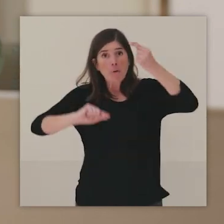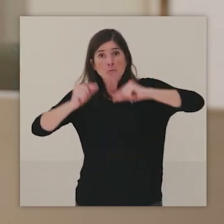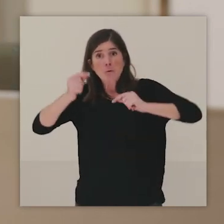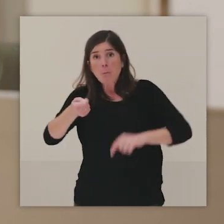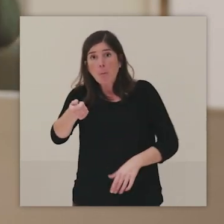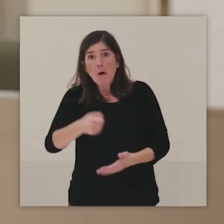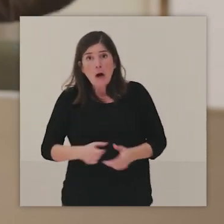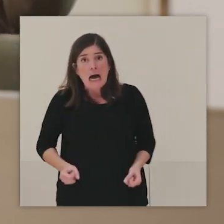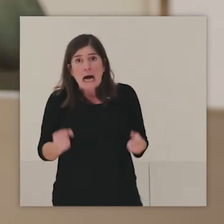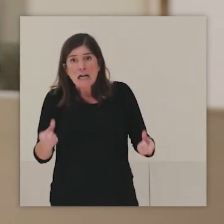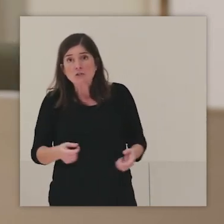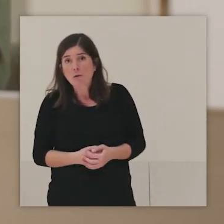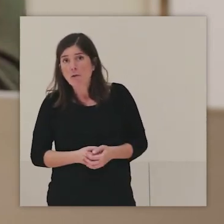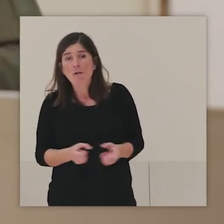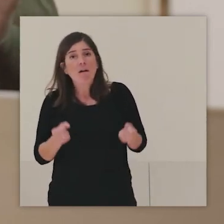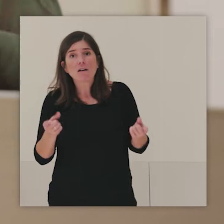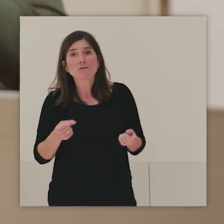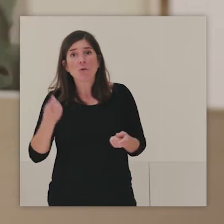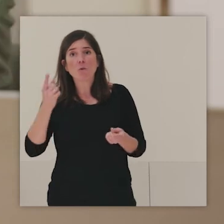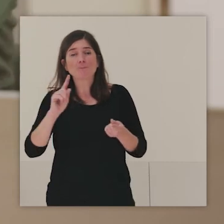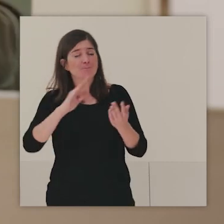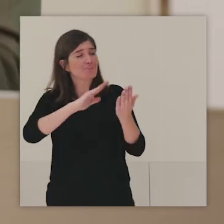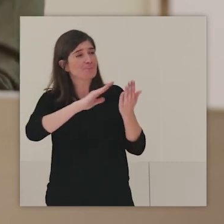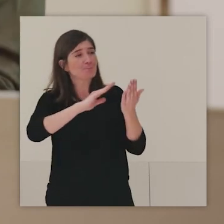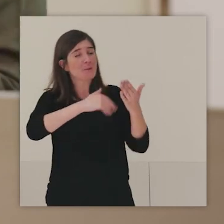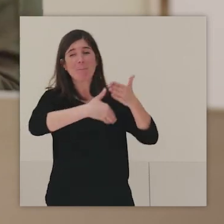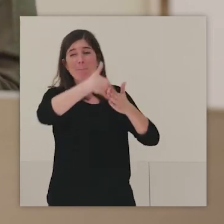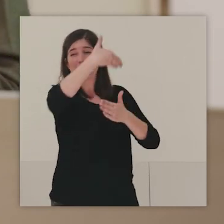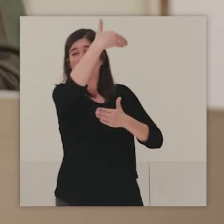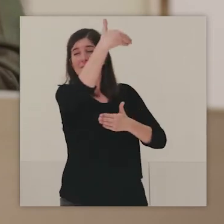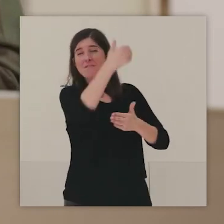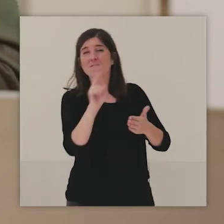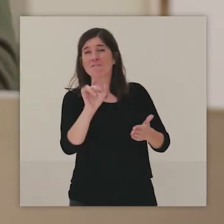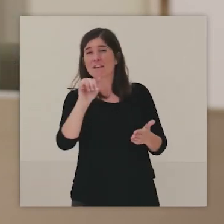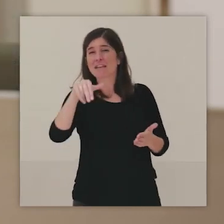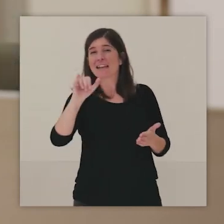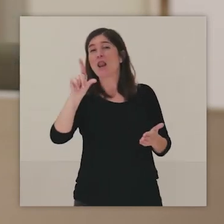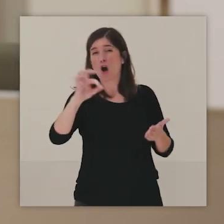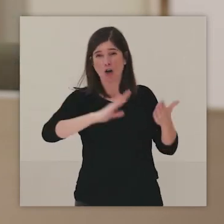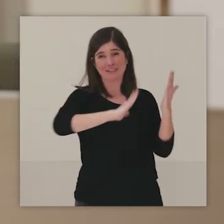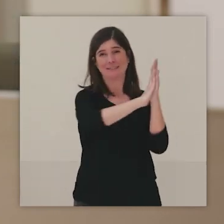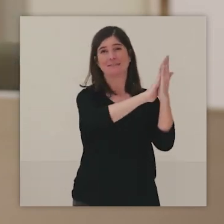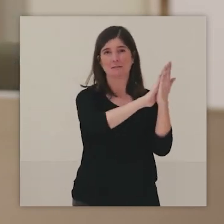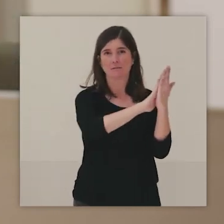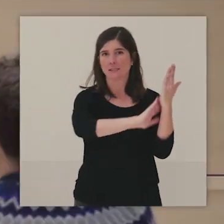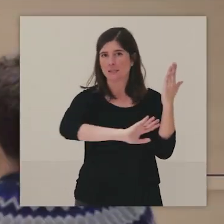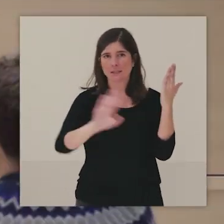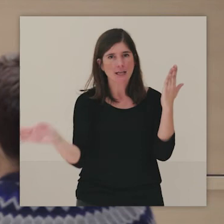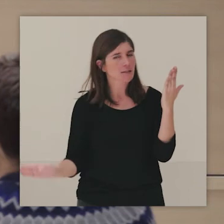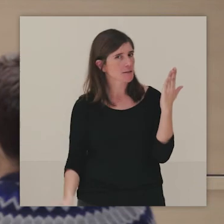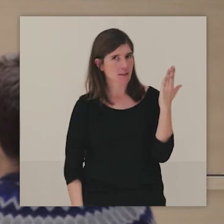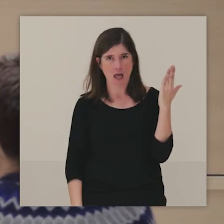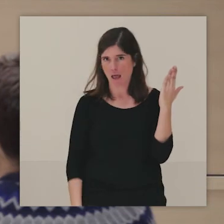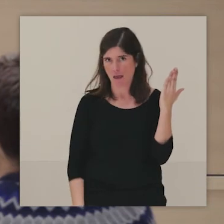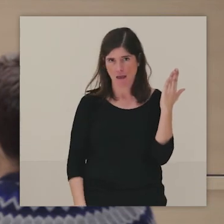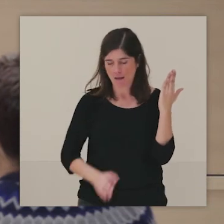muy pequeño, un vinilo, simplemente, y luego la producción del folleto, con lo cual se puede hacer